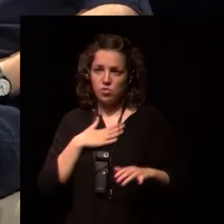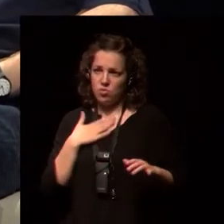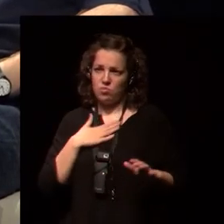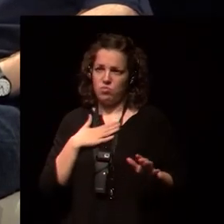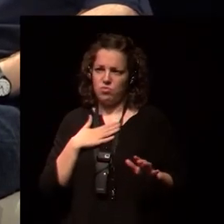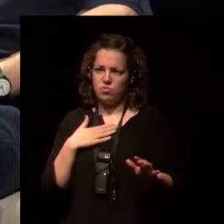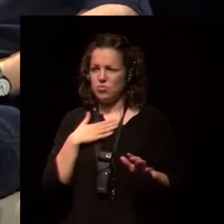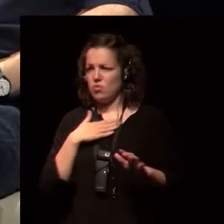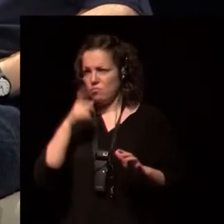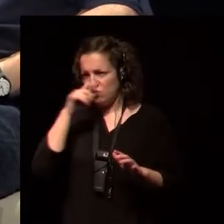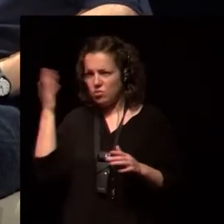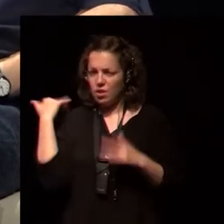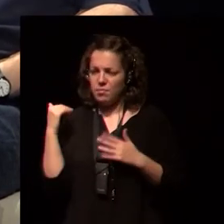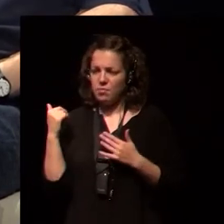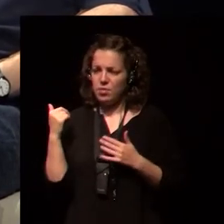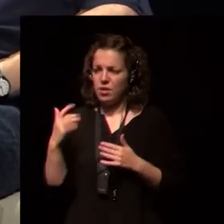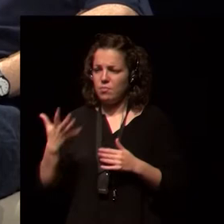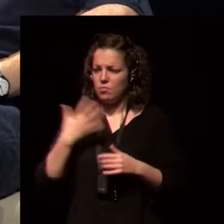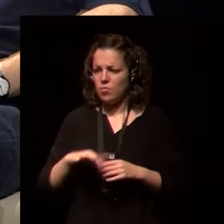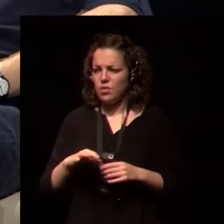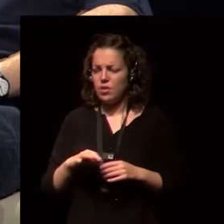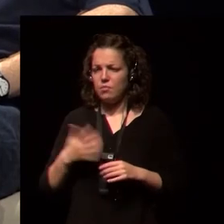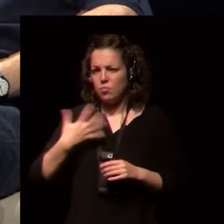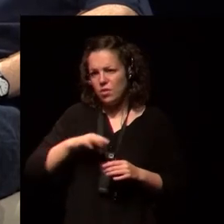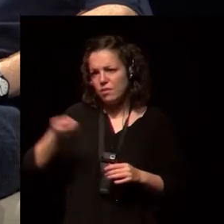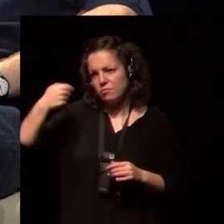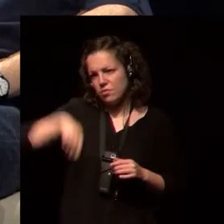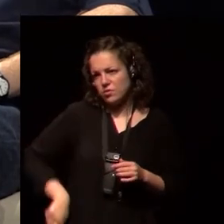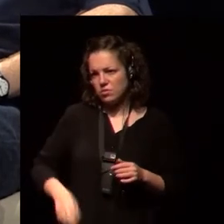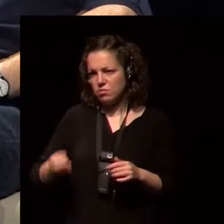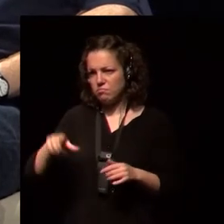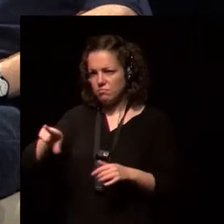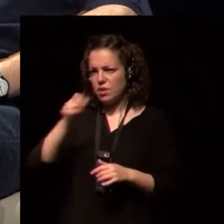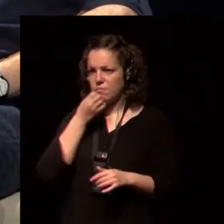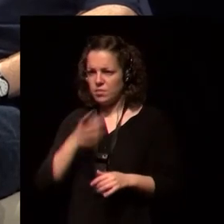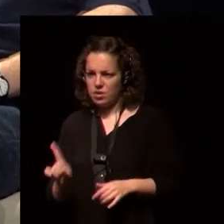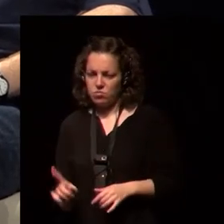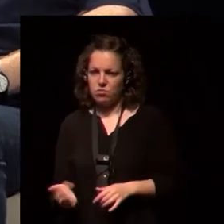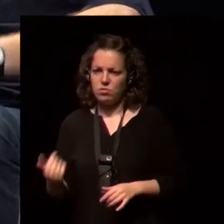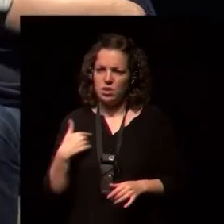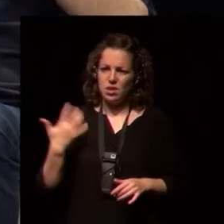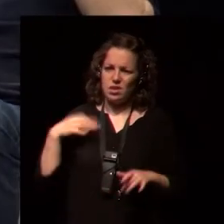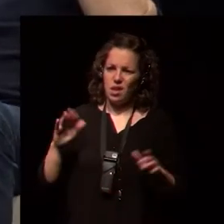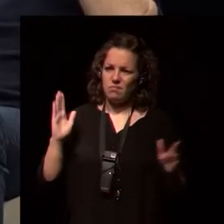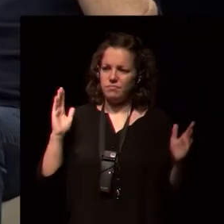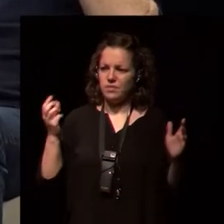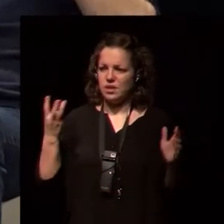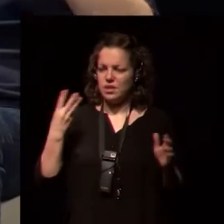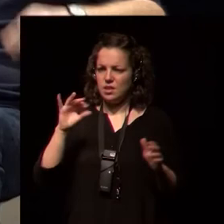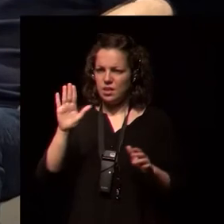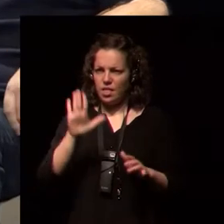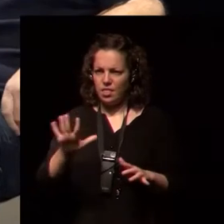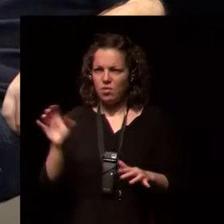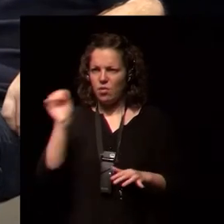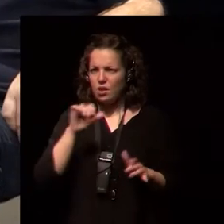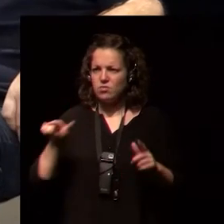con la ambigüedad, posiblemente estemos en la profesión errónea. Incluso 35 años después